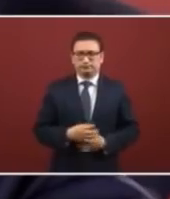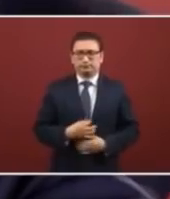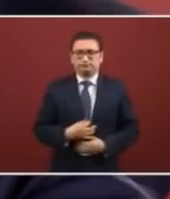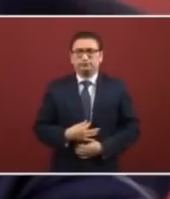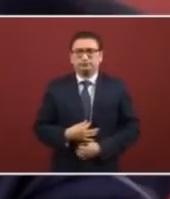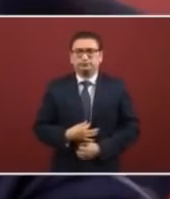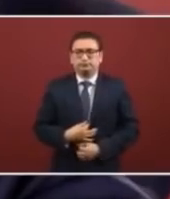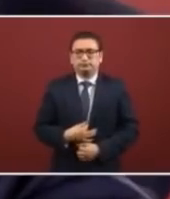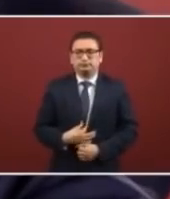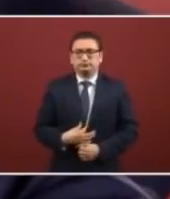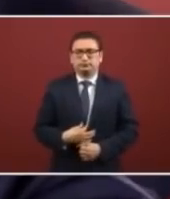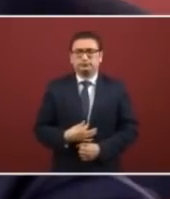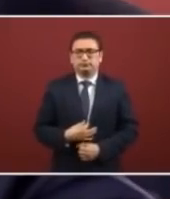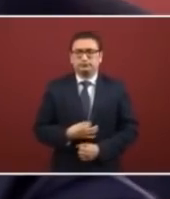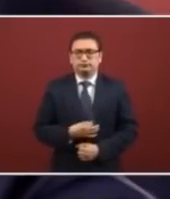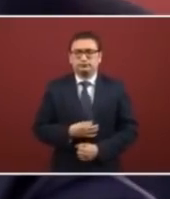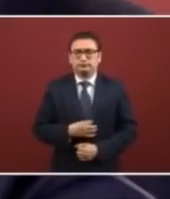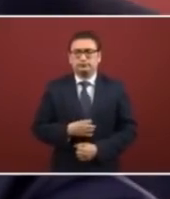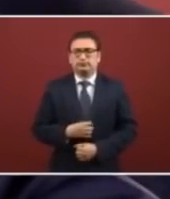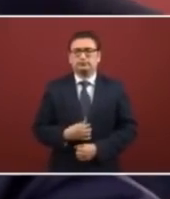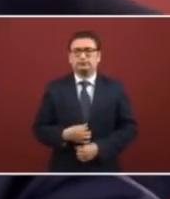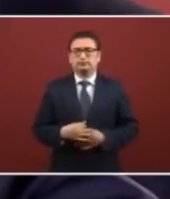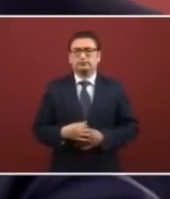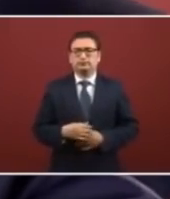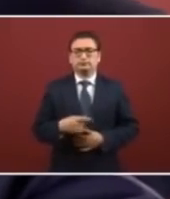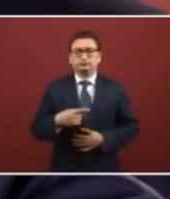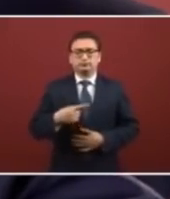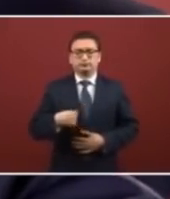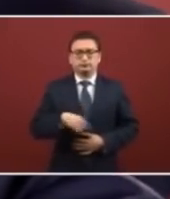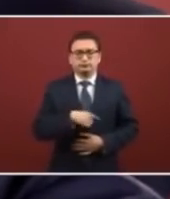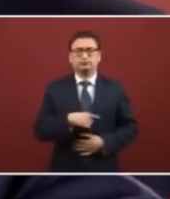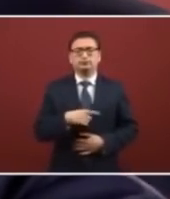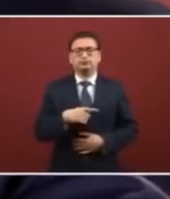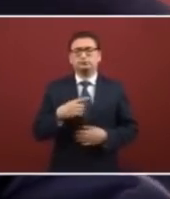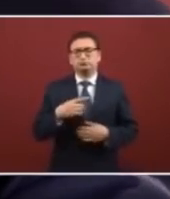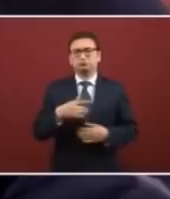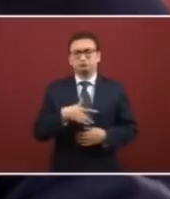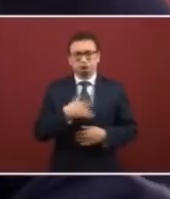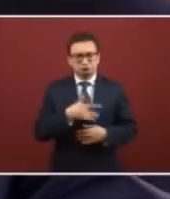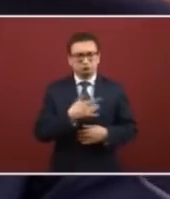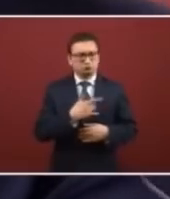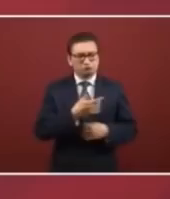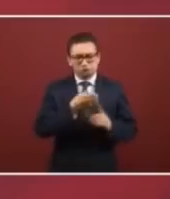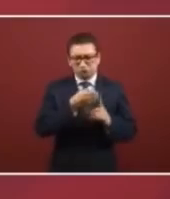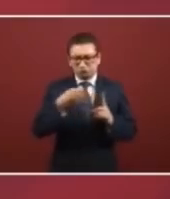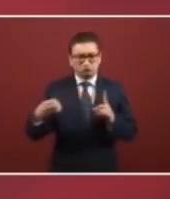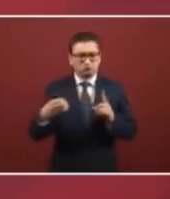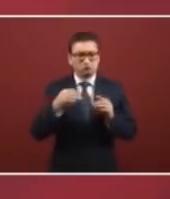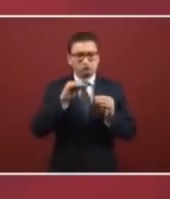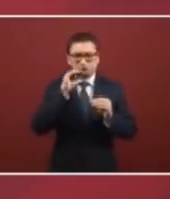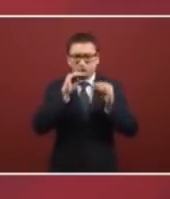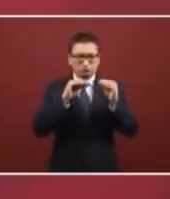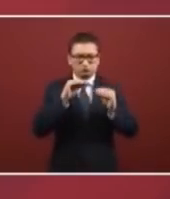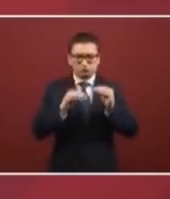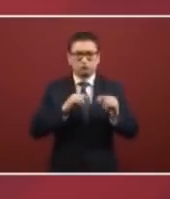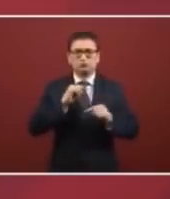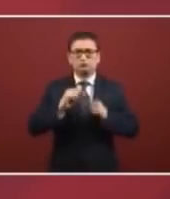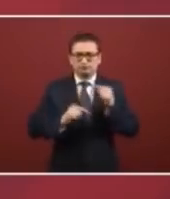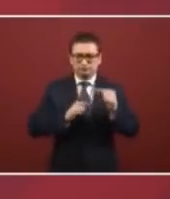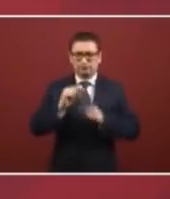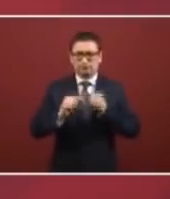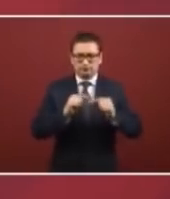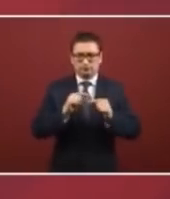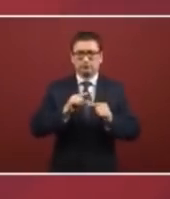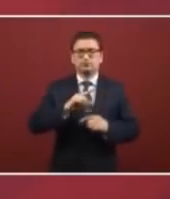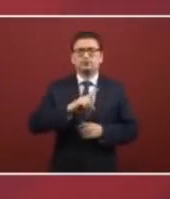Entonces, estamos creando toda esta estructura organizativa y luego tenemos que